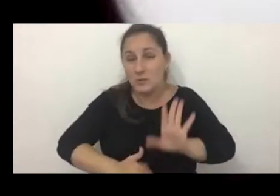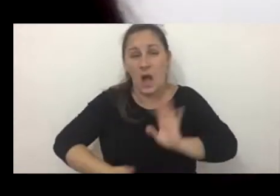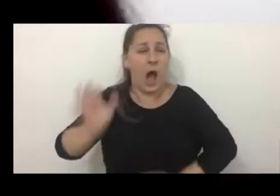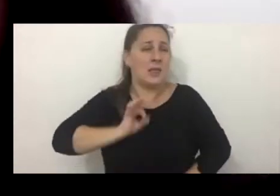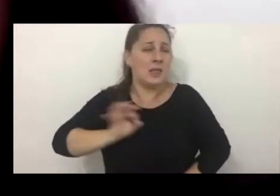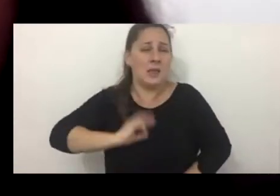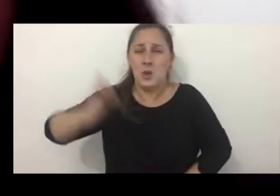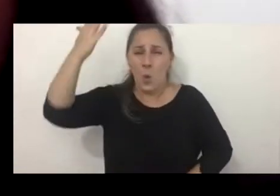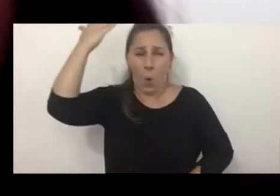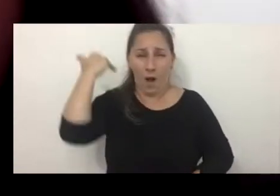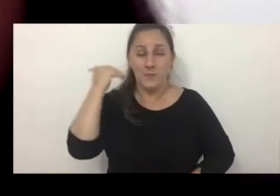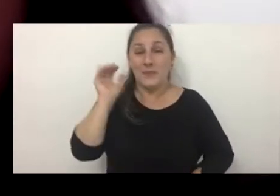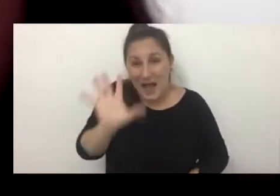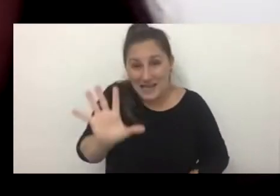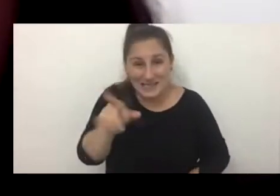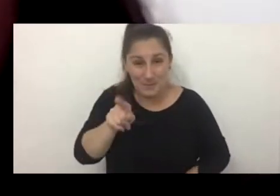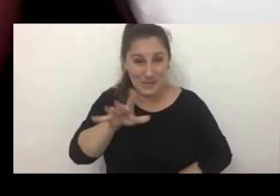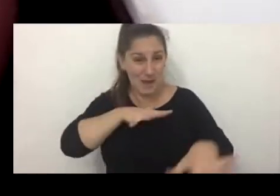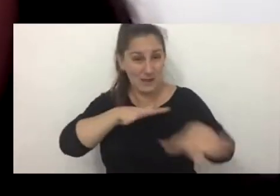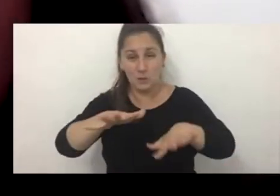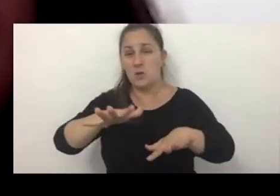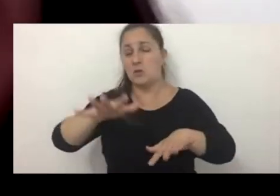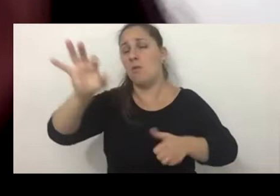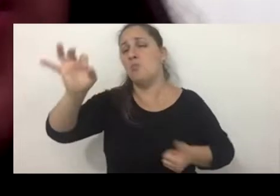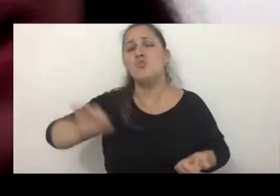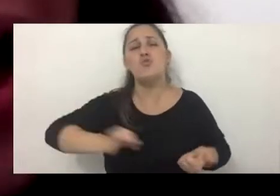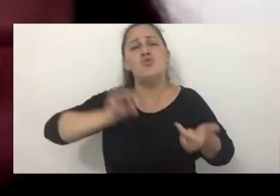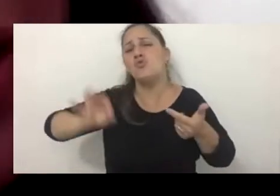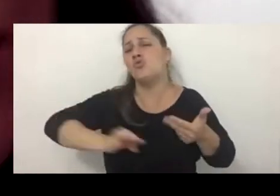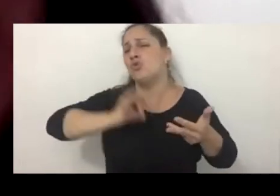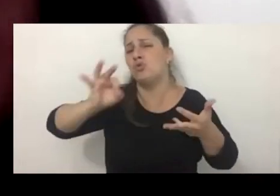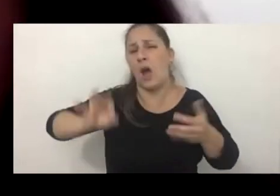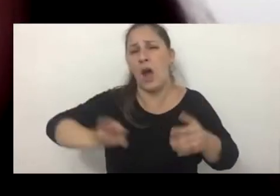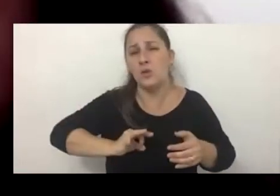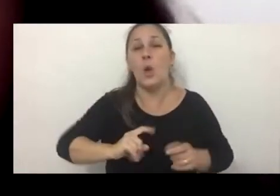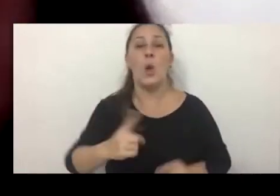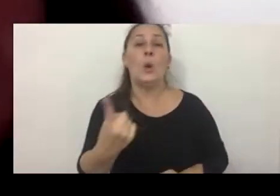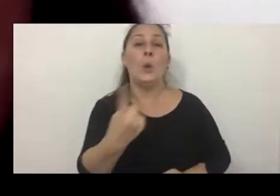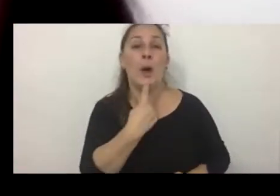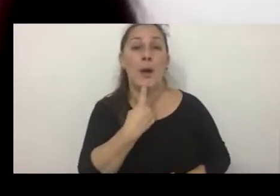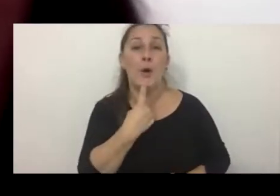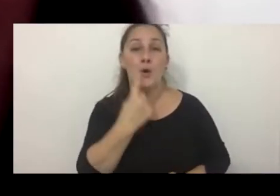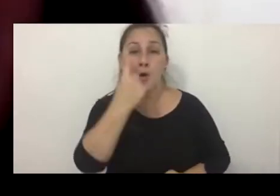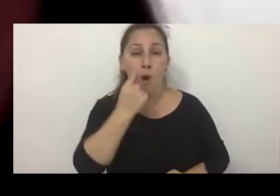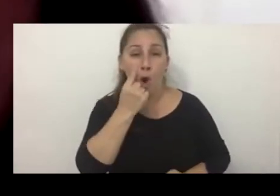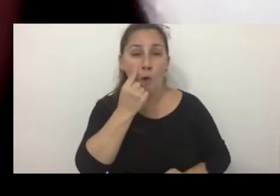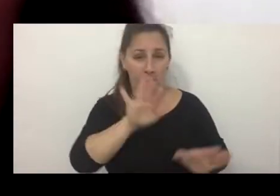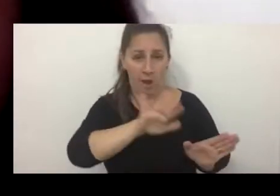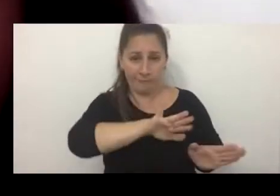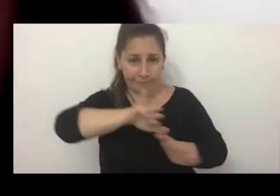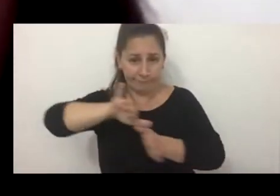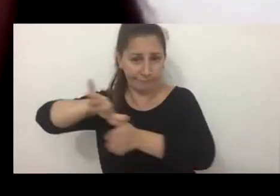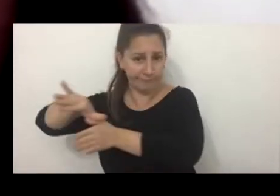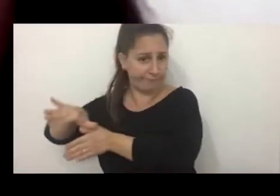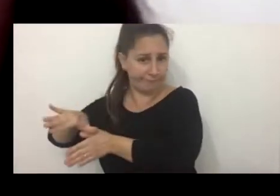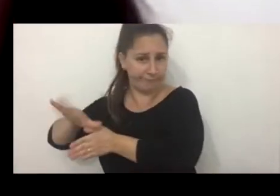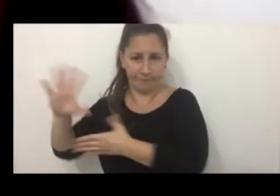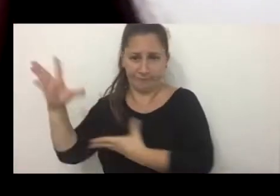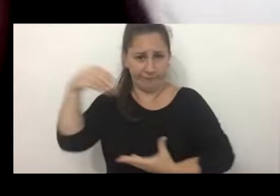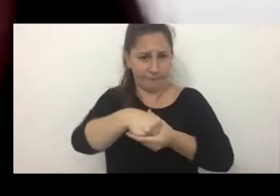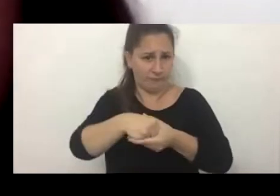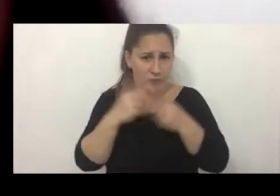algún momento se encontraban llevando a sus hijas a los partos, un poco para que las asistieran y otros poco para que